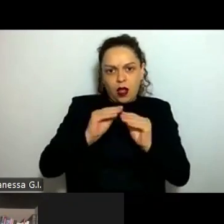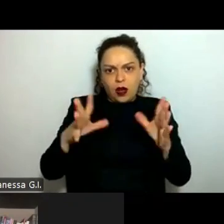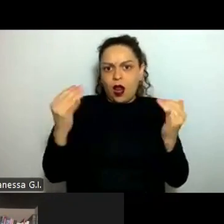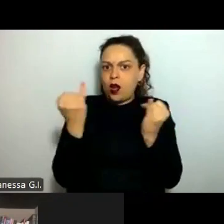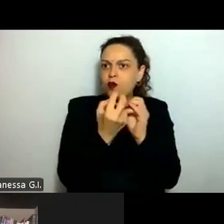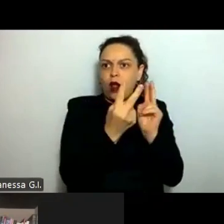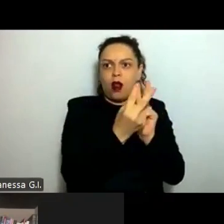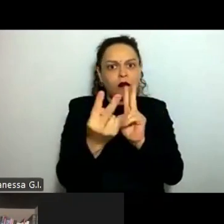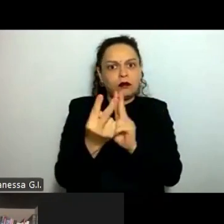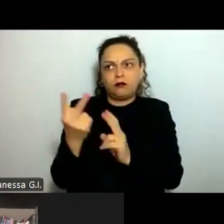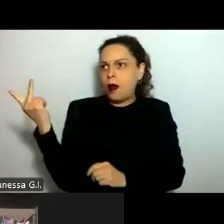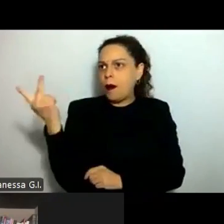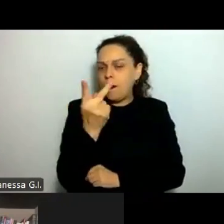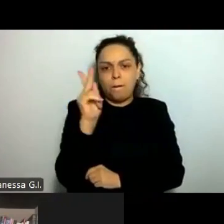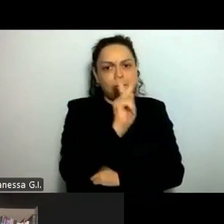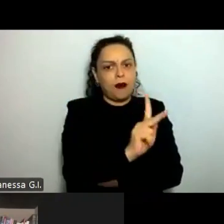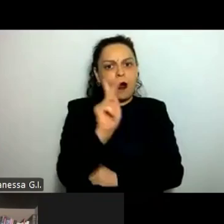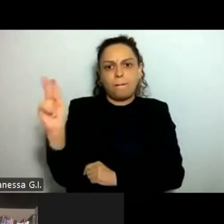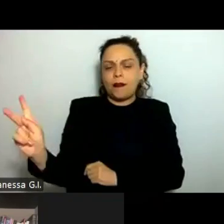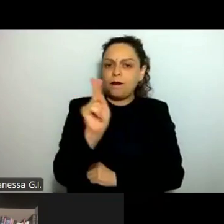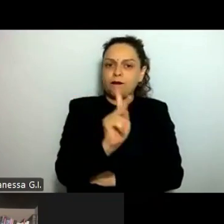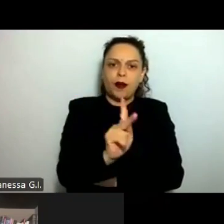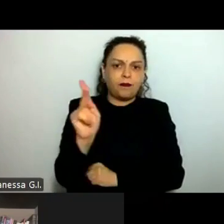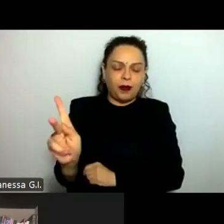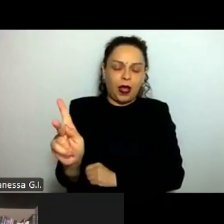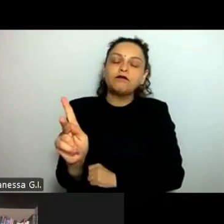vecinos. En ese sentido,